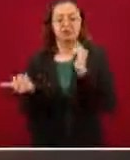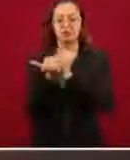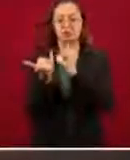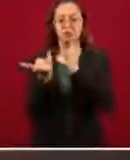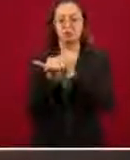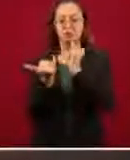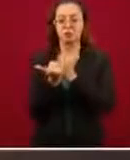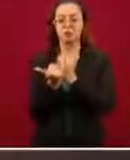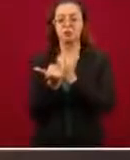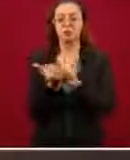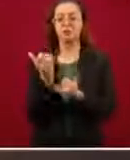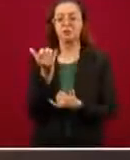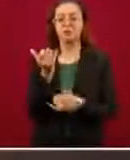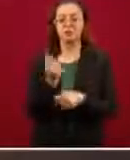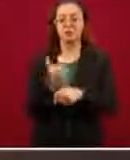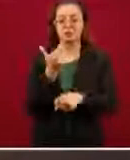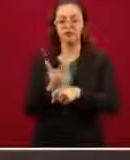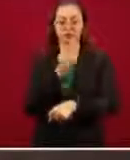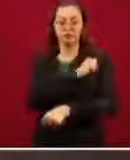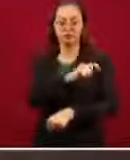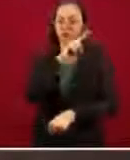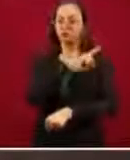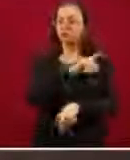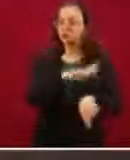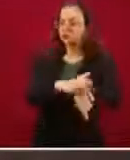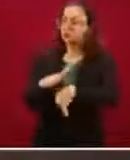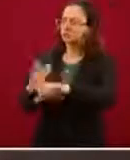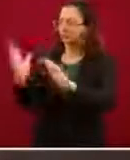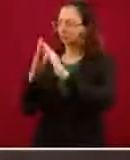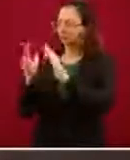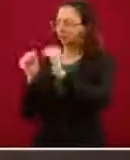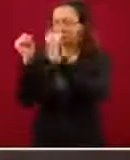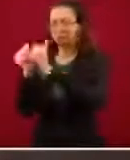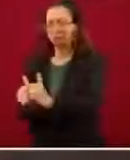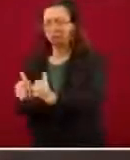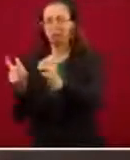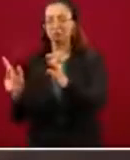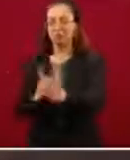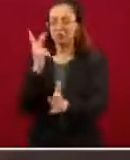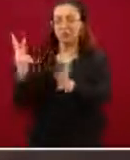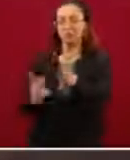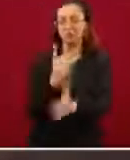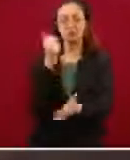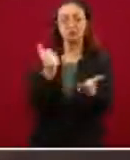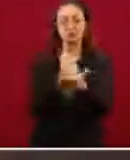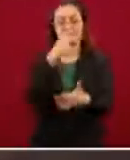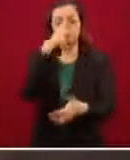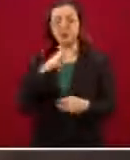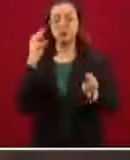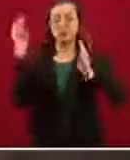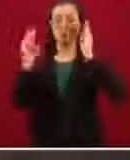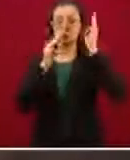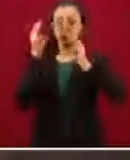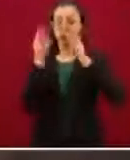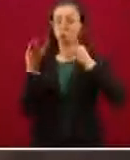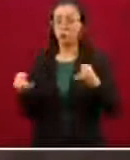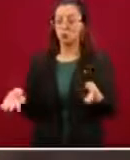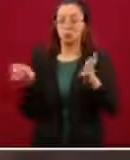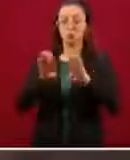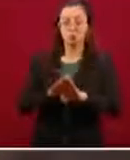de parte de la Secretaría de Salud. ¿Usted qué piensa de esto? Vemos que ya se ha pedido incluso en la Ciudad de México cerrar museos,